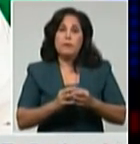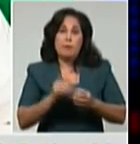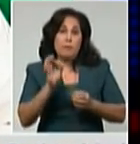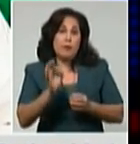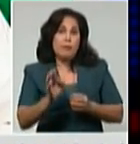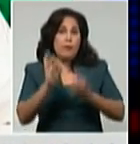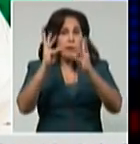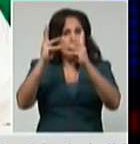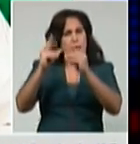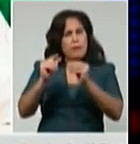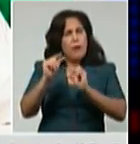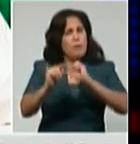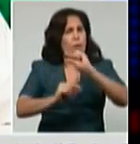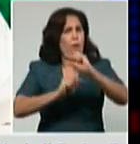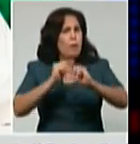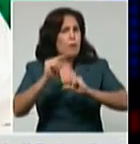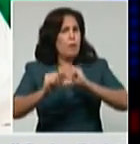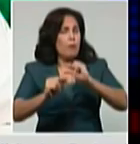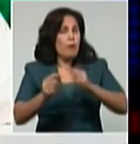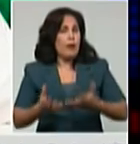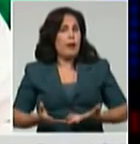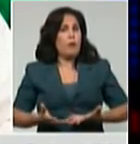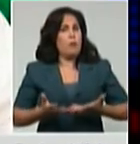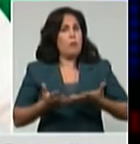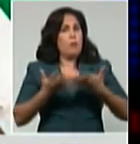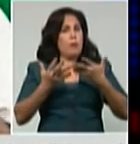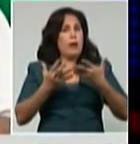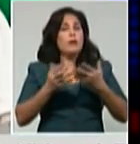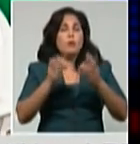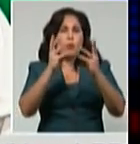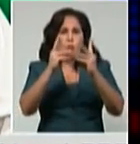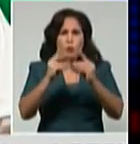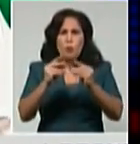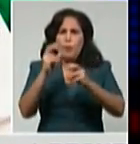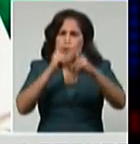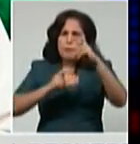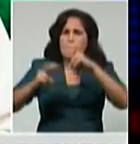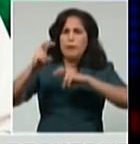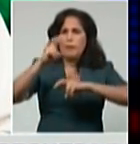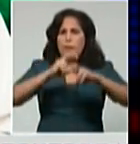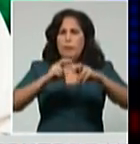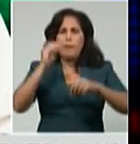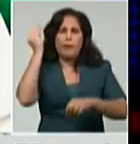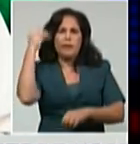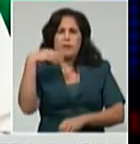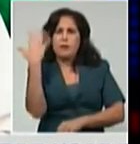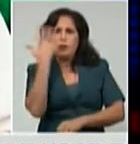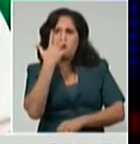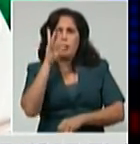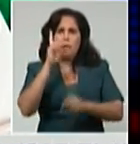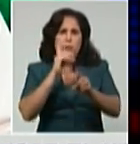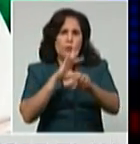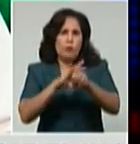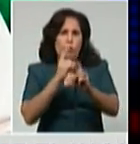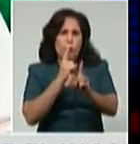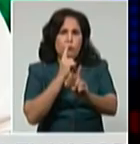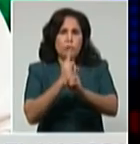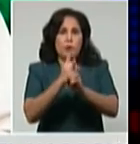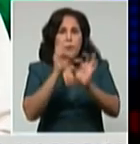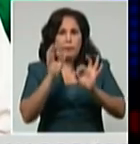se van recuperando todos los días un número importante. Como ya explicamos, 10 de